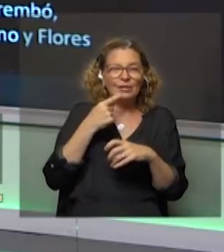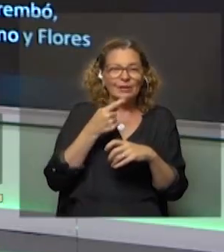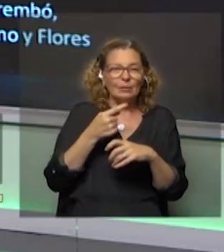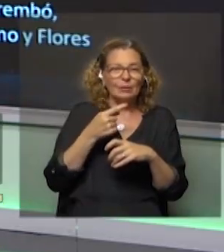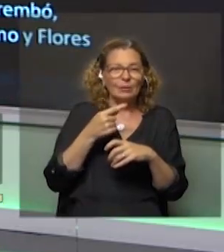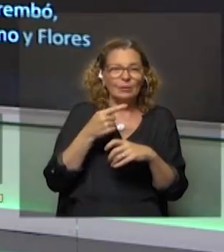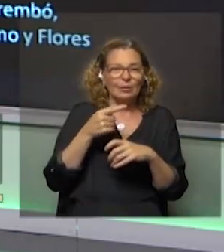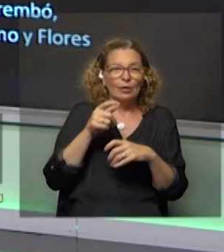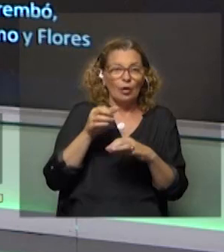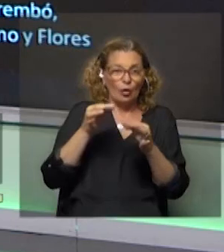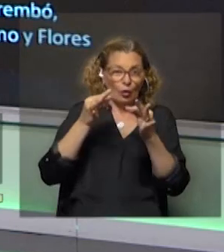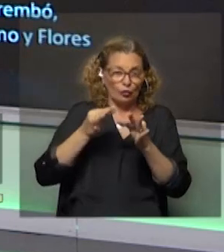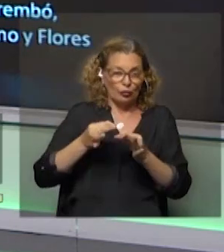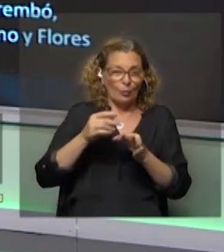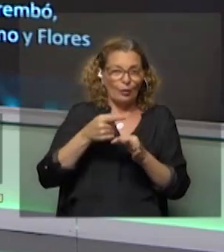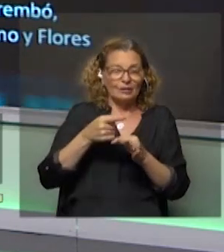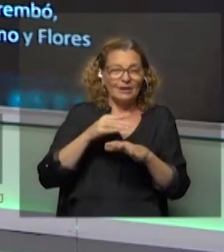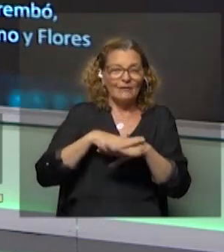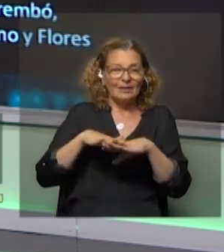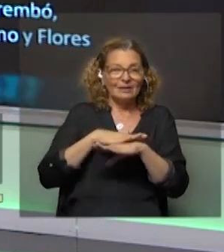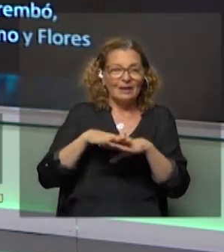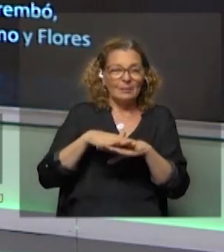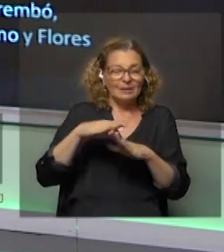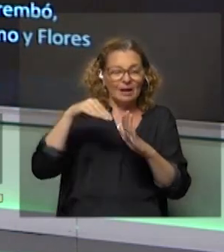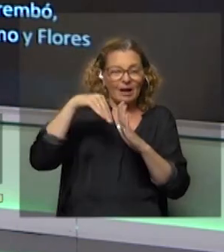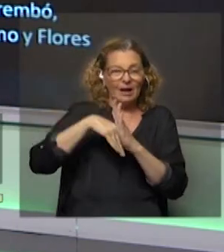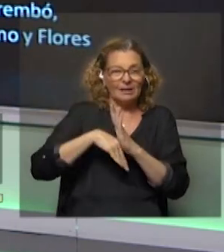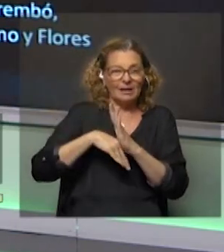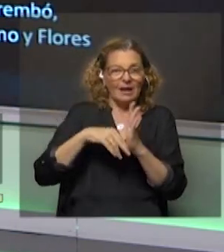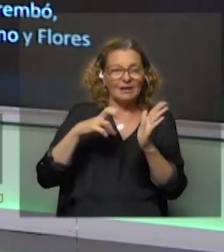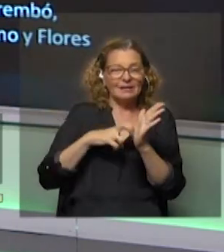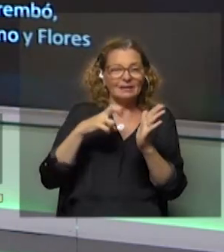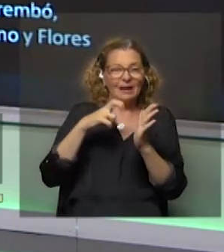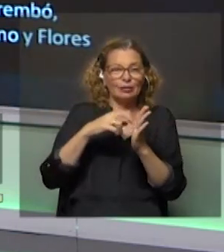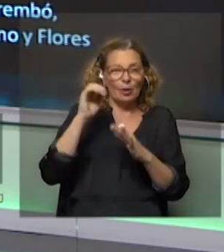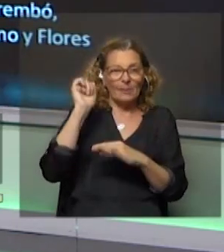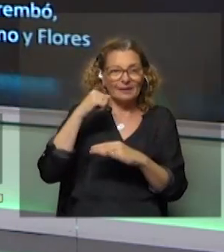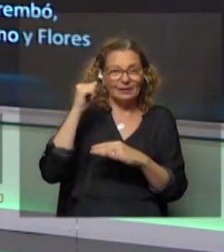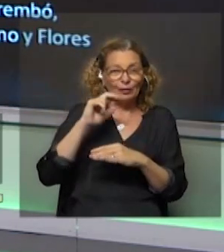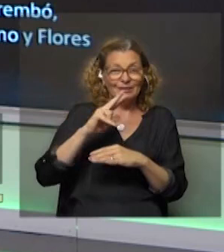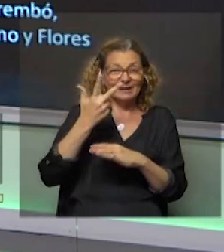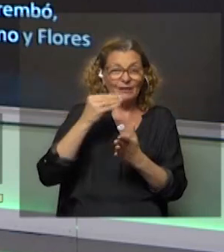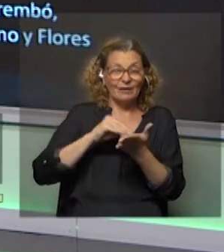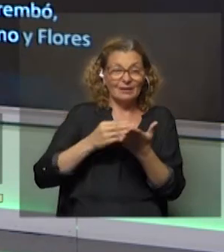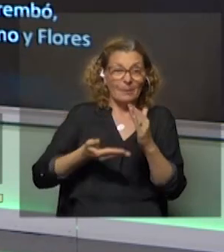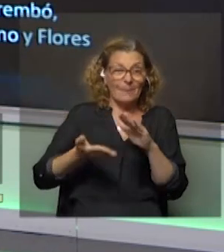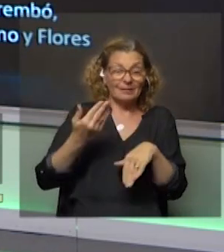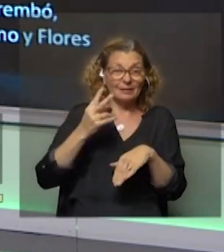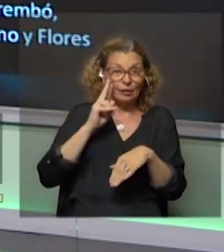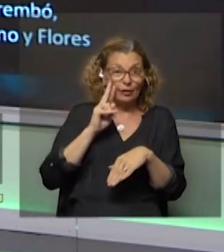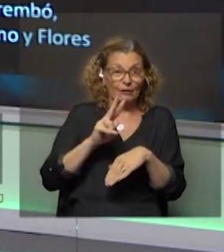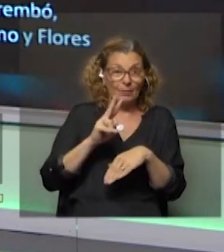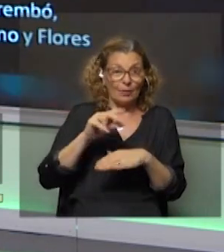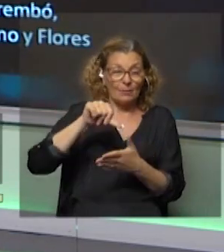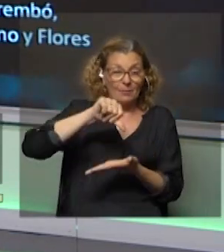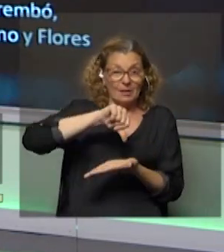consumo formal Sí y básicamente lo que es la caída en la región de salto y pasandú triplica lo que es la caída que estamos observando a